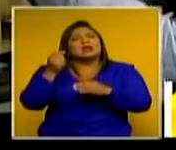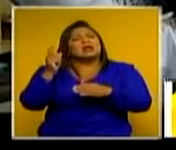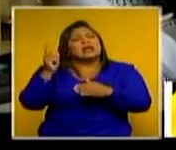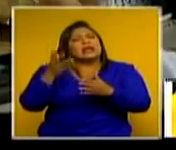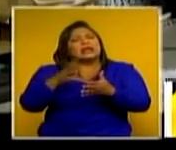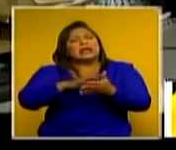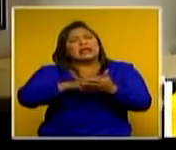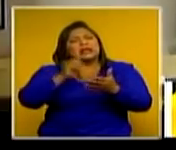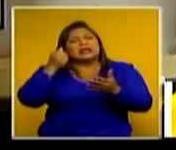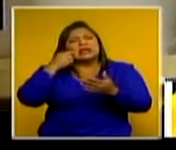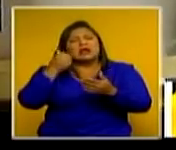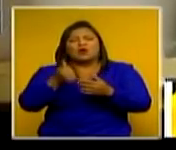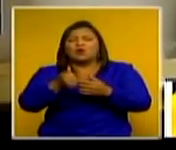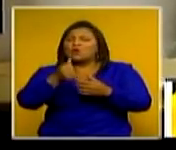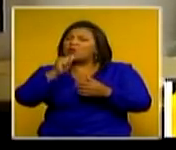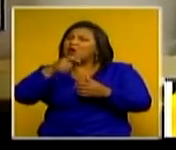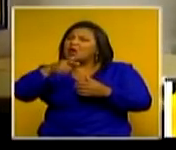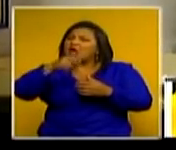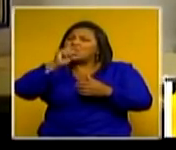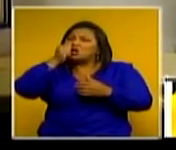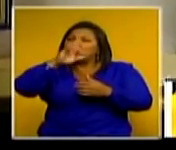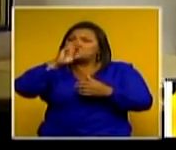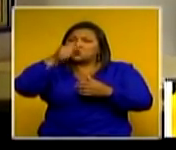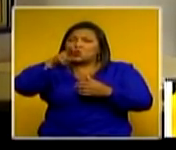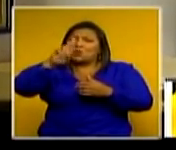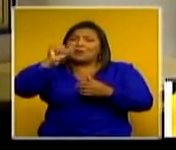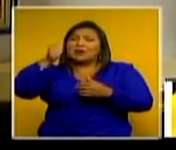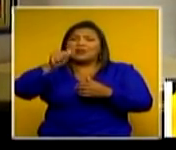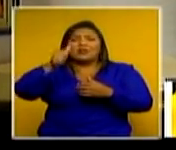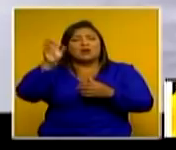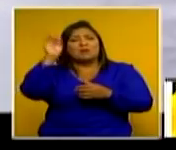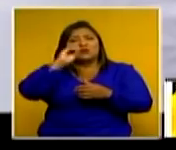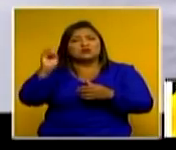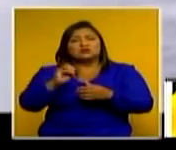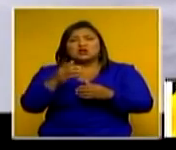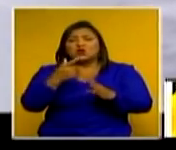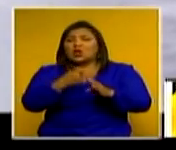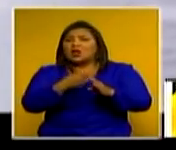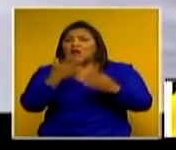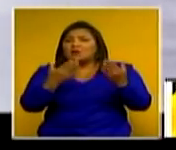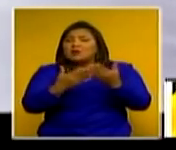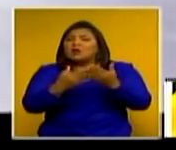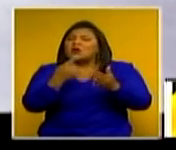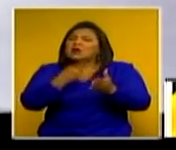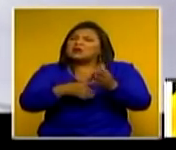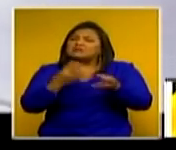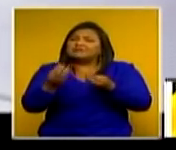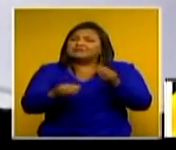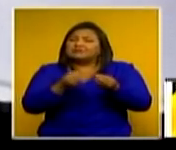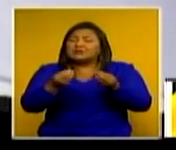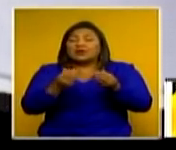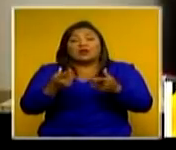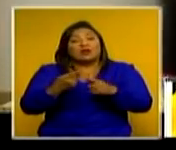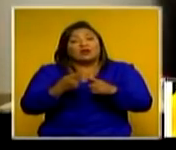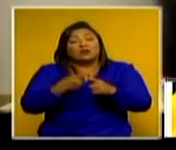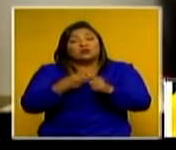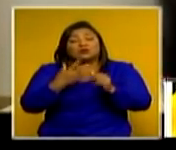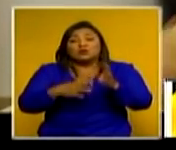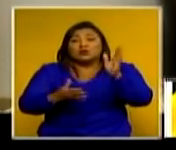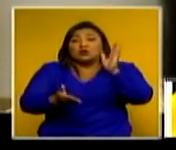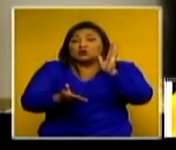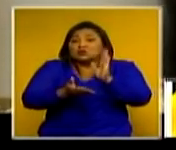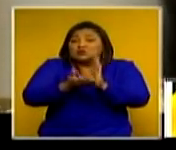de la super pero si la super hija dura el 10 por ciento del mercado lo que va a pasar es que va a incrementar el subsidio